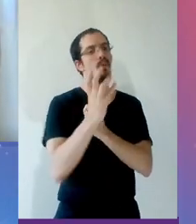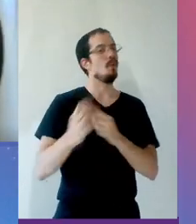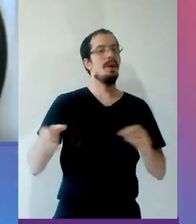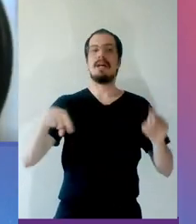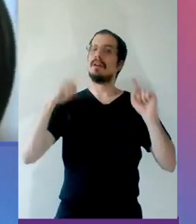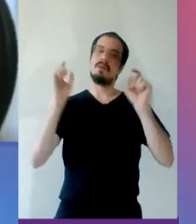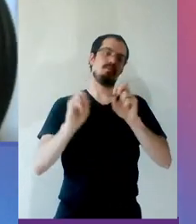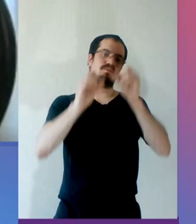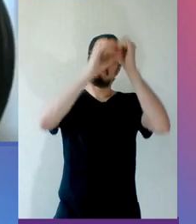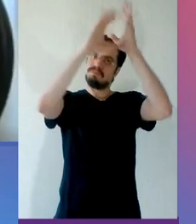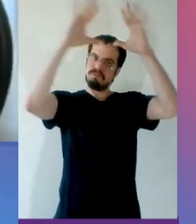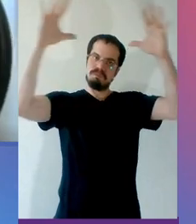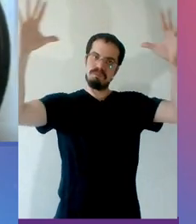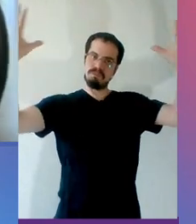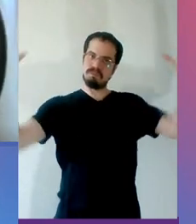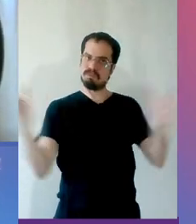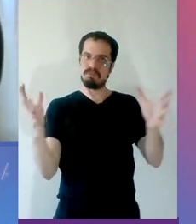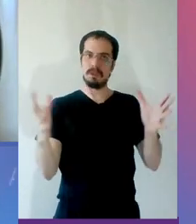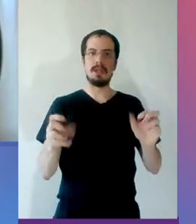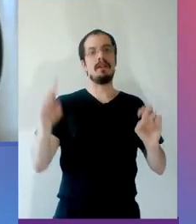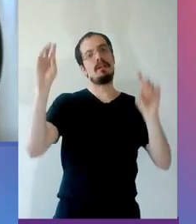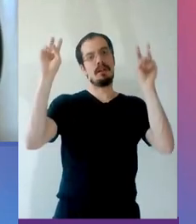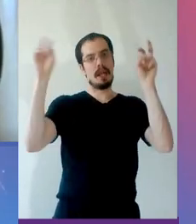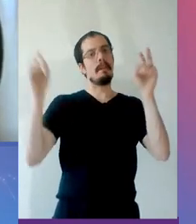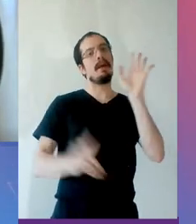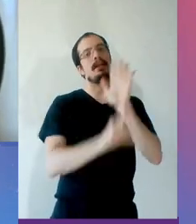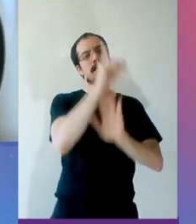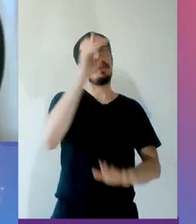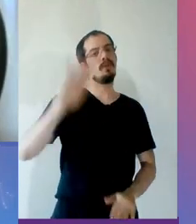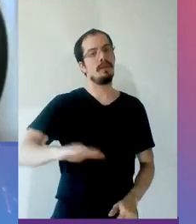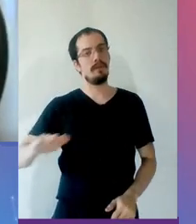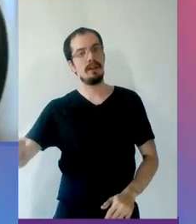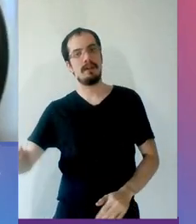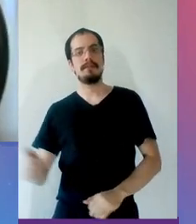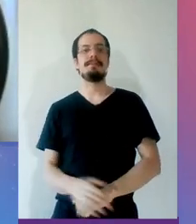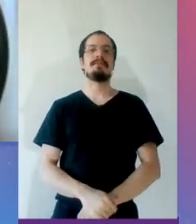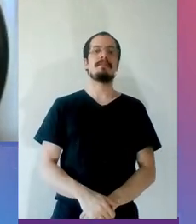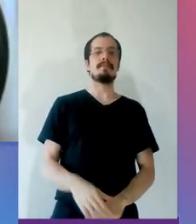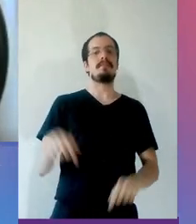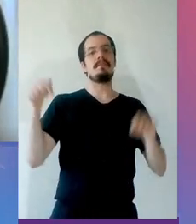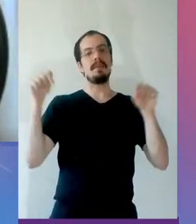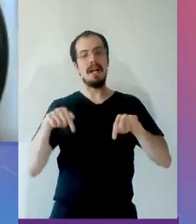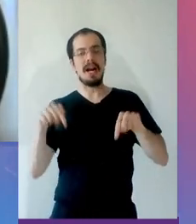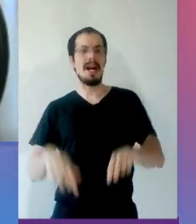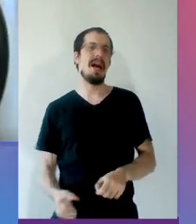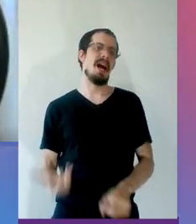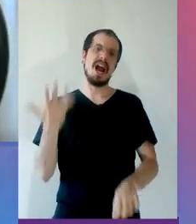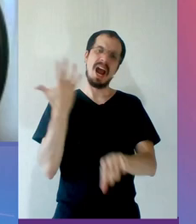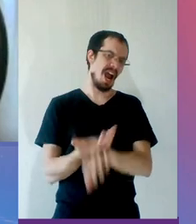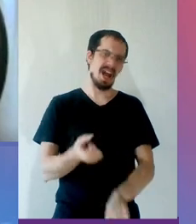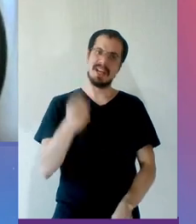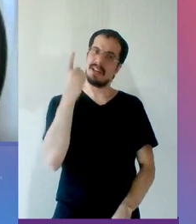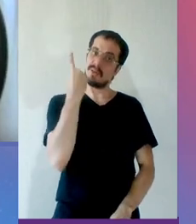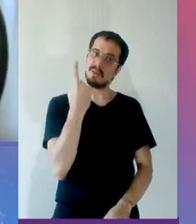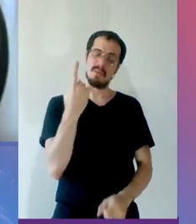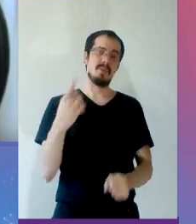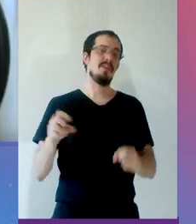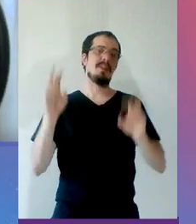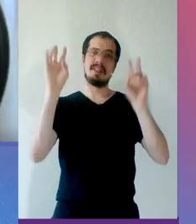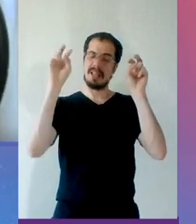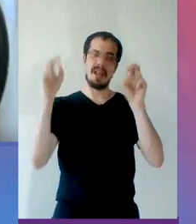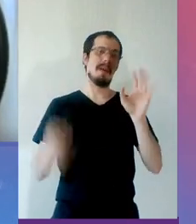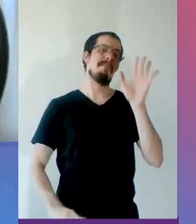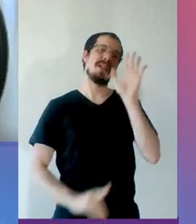contexto, yo diría de que, y quería enfatizar que hay un periodo crítico en el desarrollo